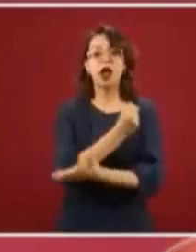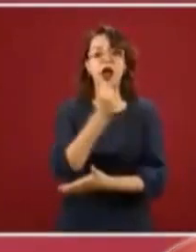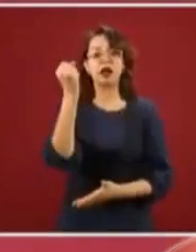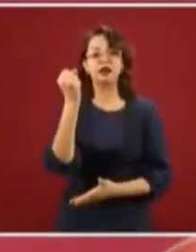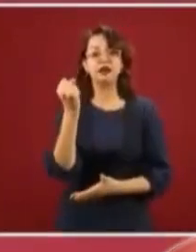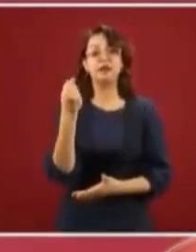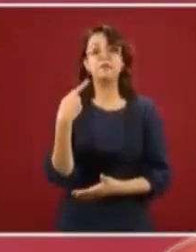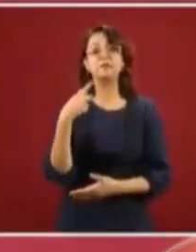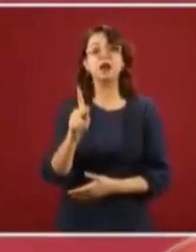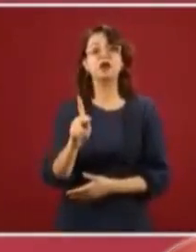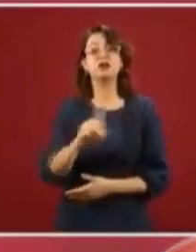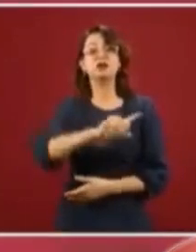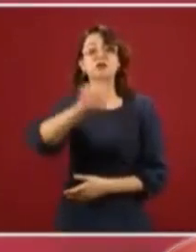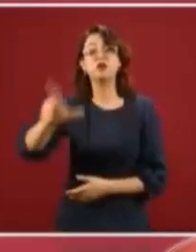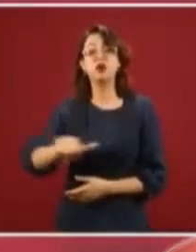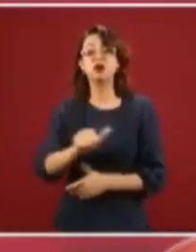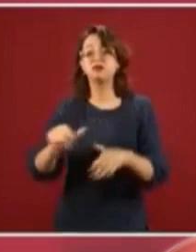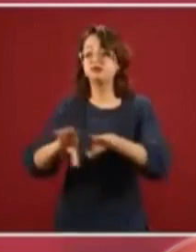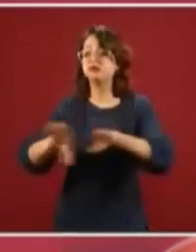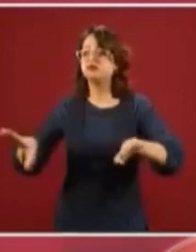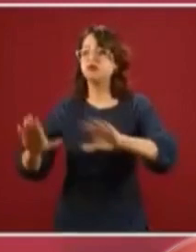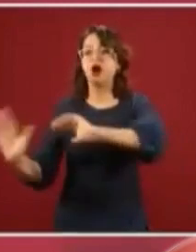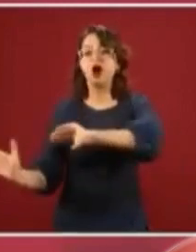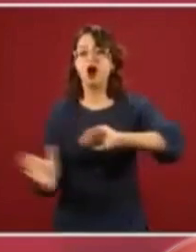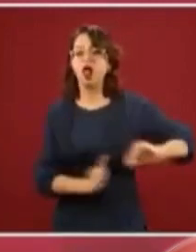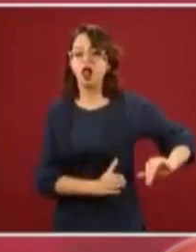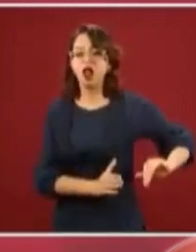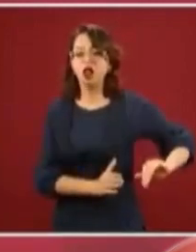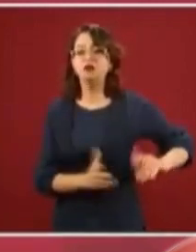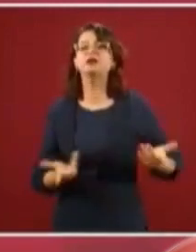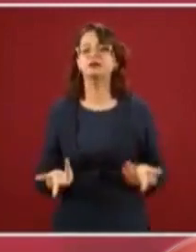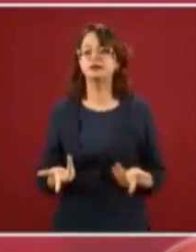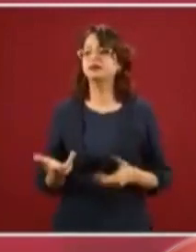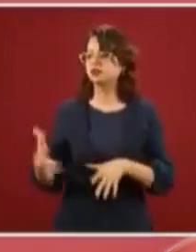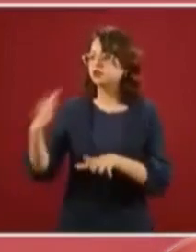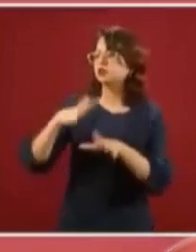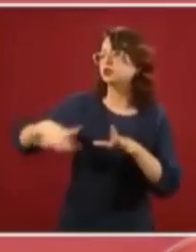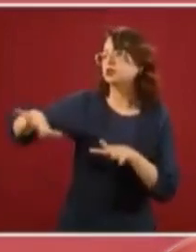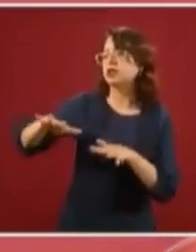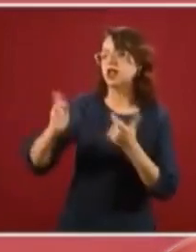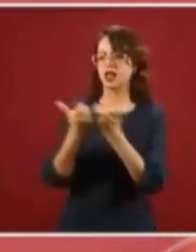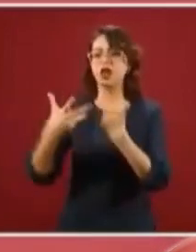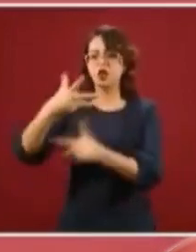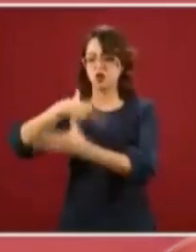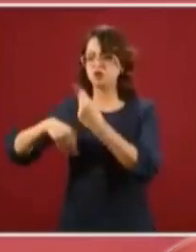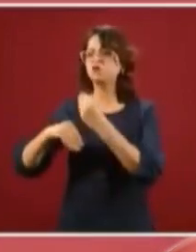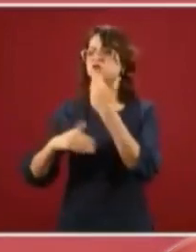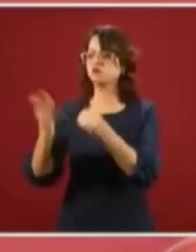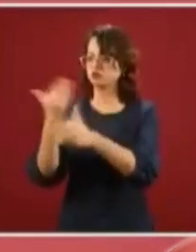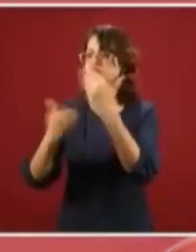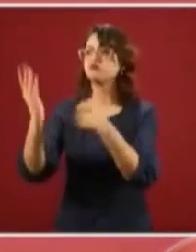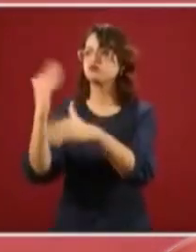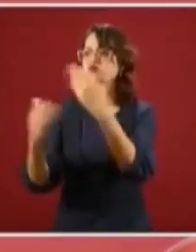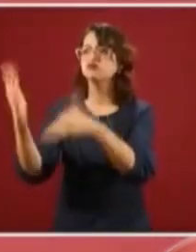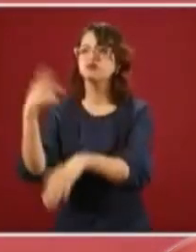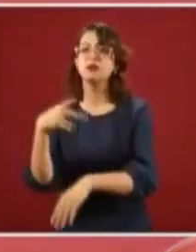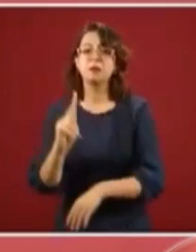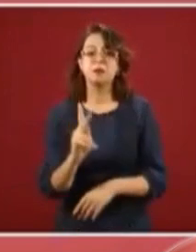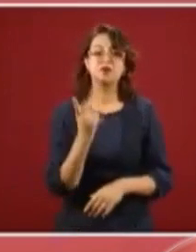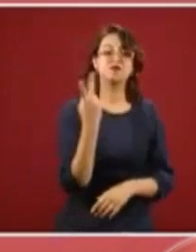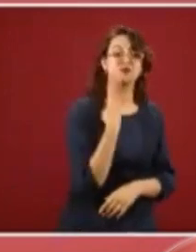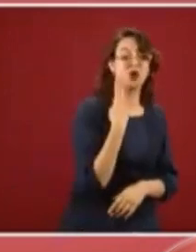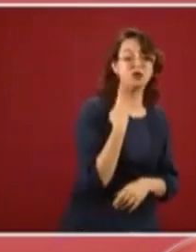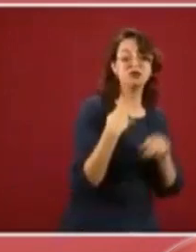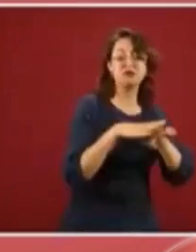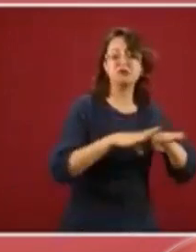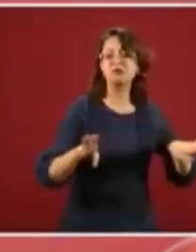se hace a un lado, se avanza en el terreno social, en el terreno económico, pero no en lo político, no en lo democrático.